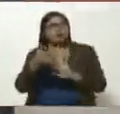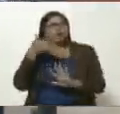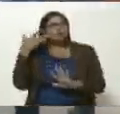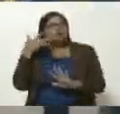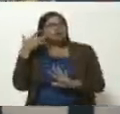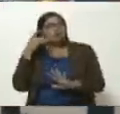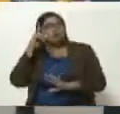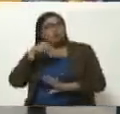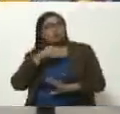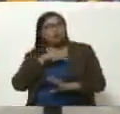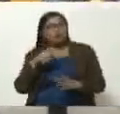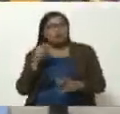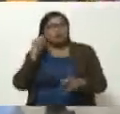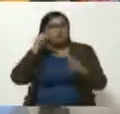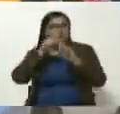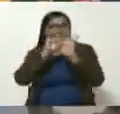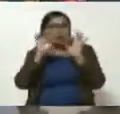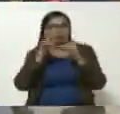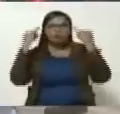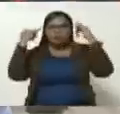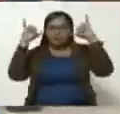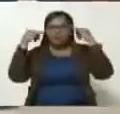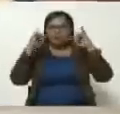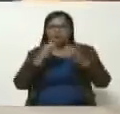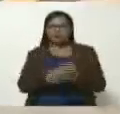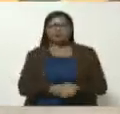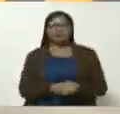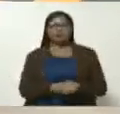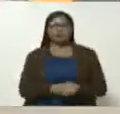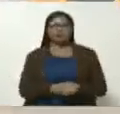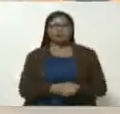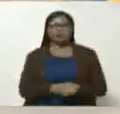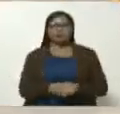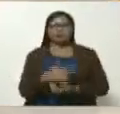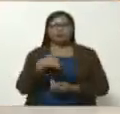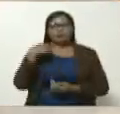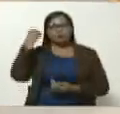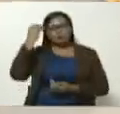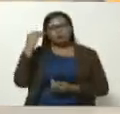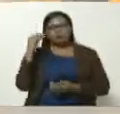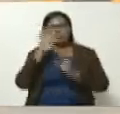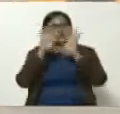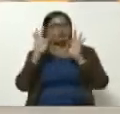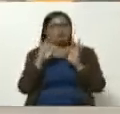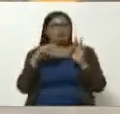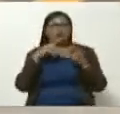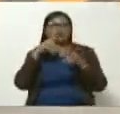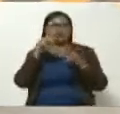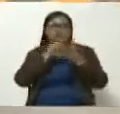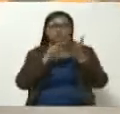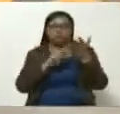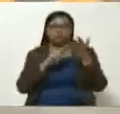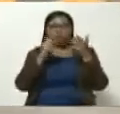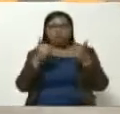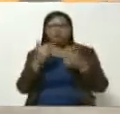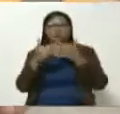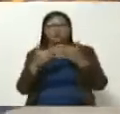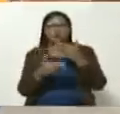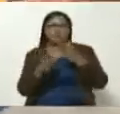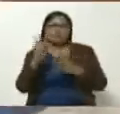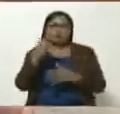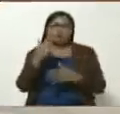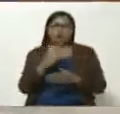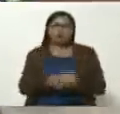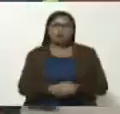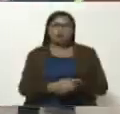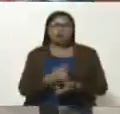y representa un motivo para celebrar. Pienso que hay un poema que lo describe muy bien, que dice más o menos así: